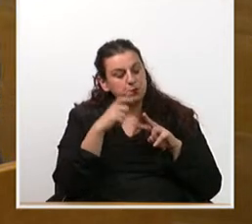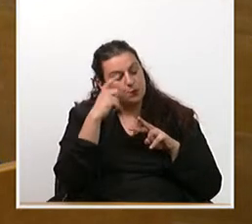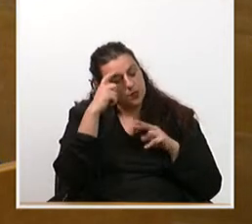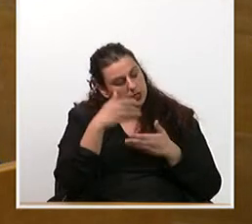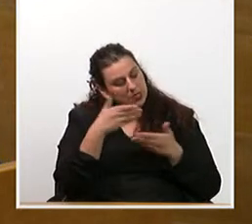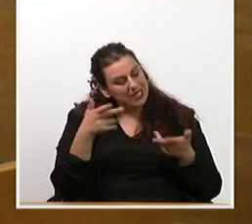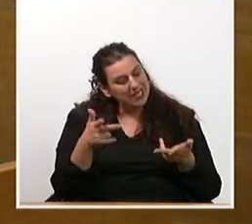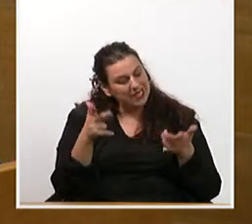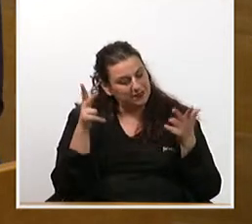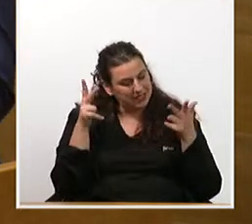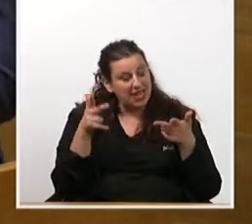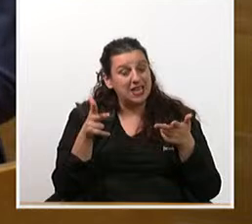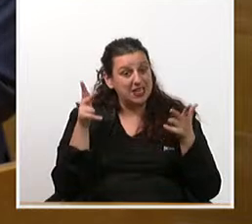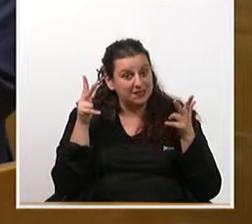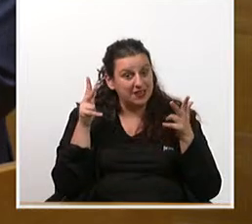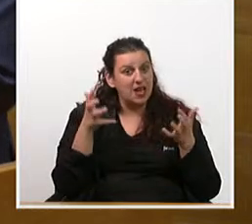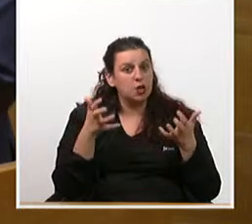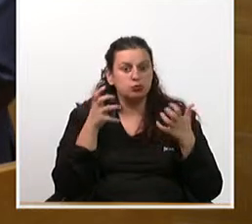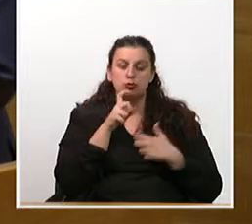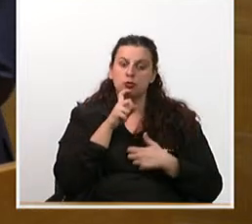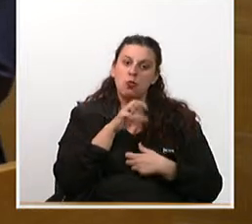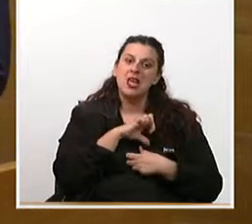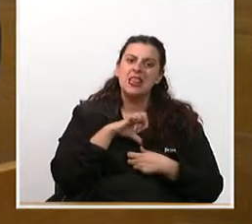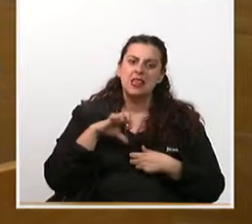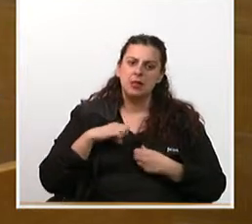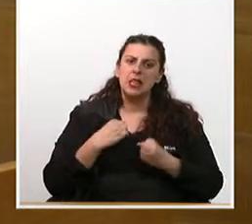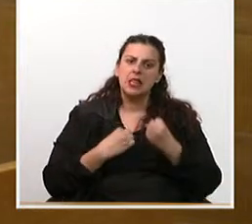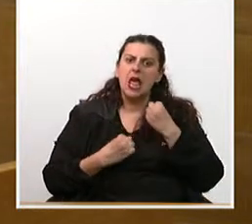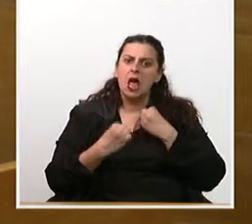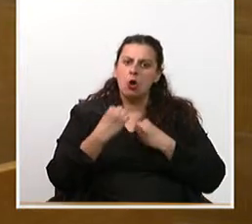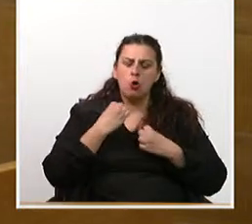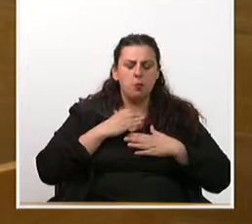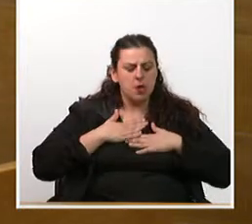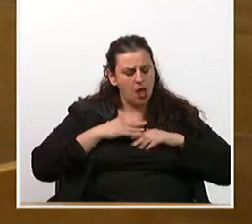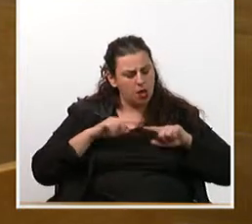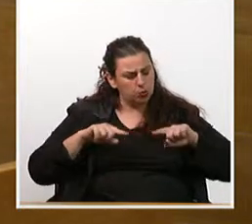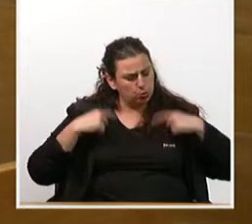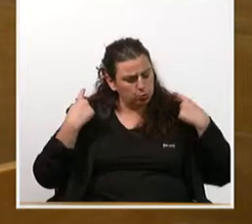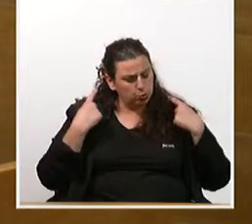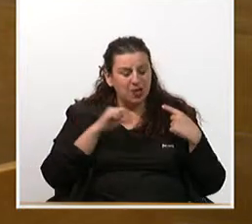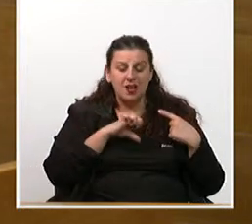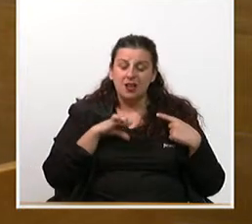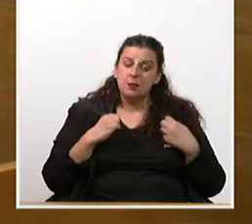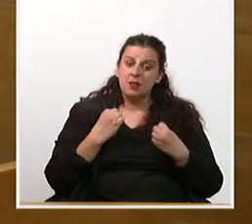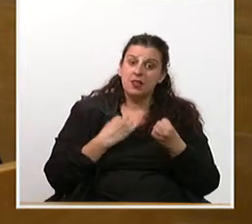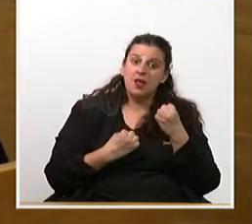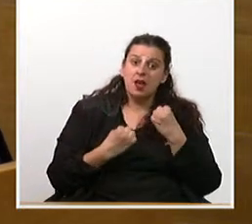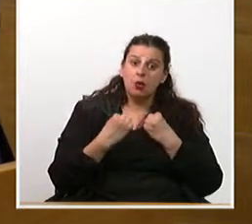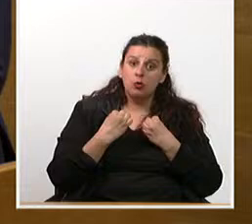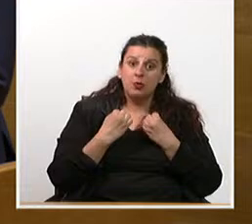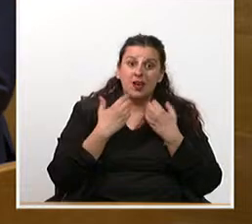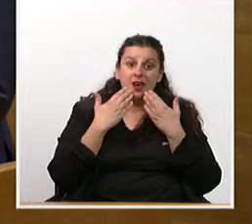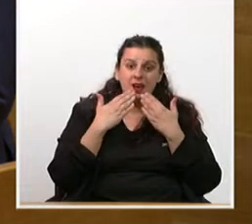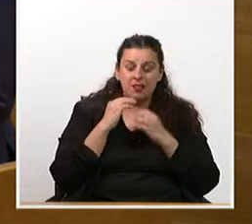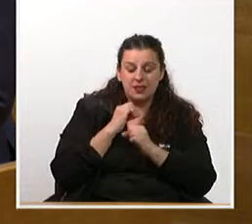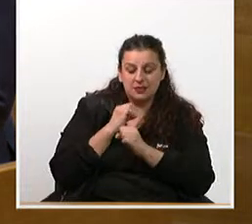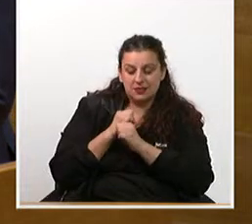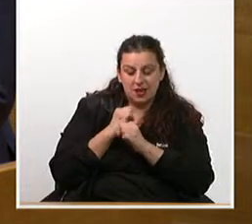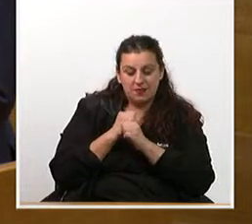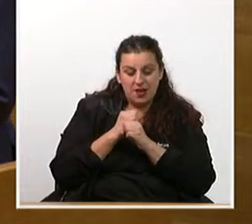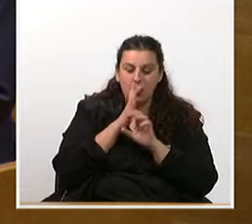con la independencia económica y la verdadera Independencia económica es la que se consigue con trabajo y no con una